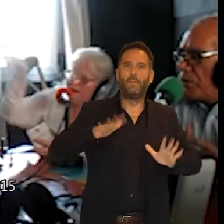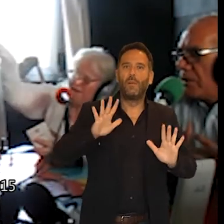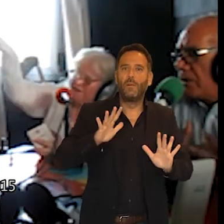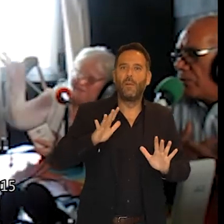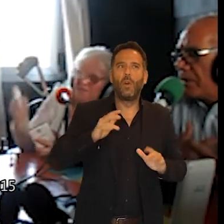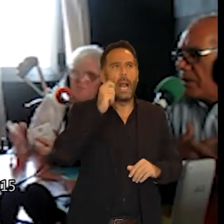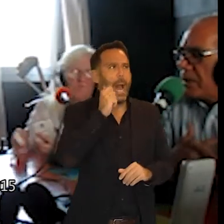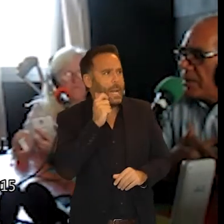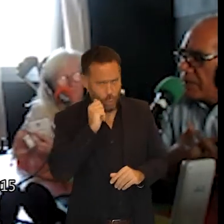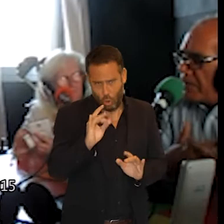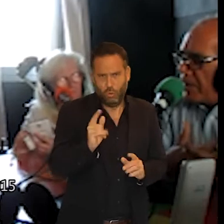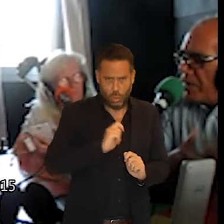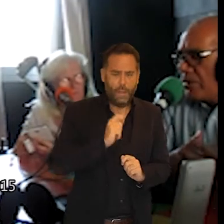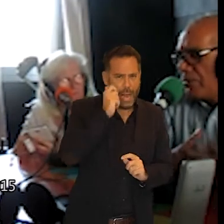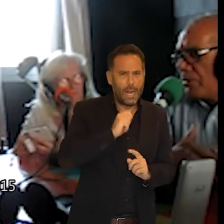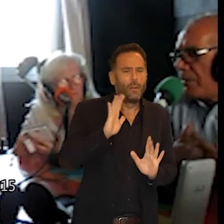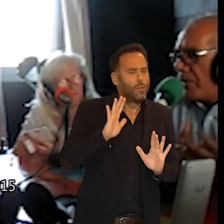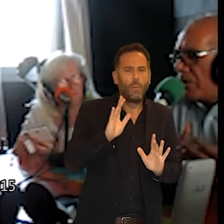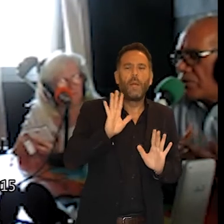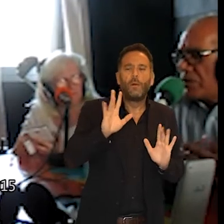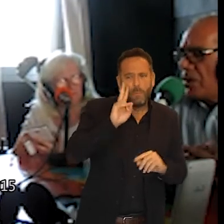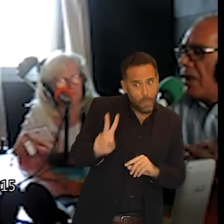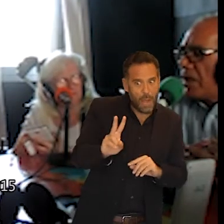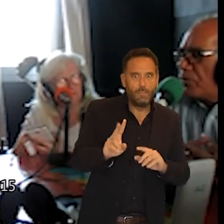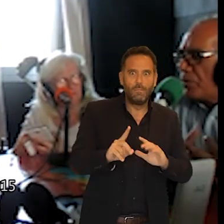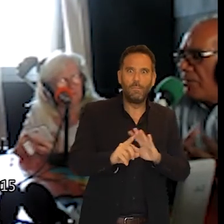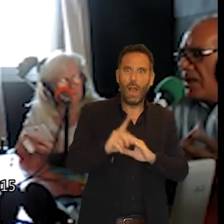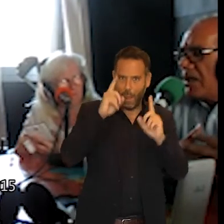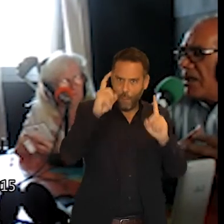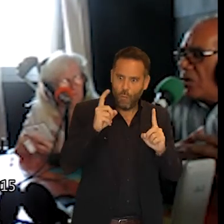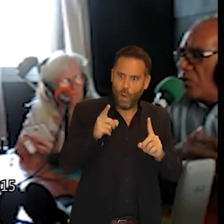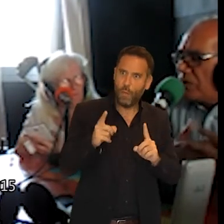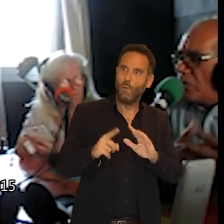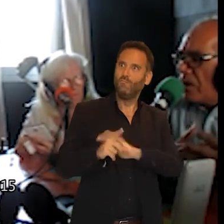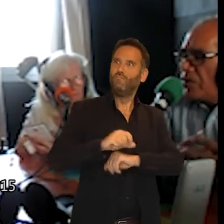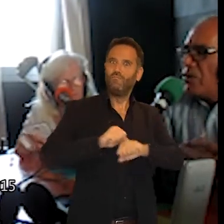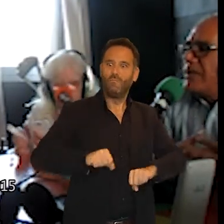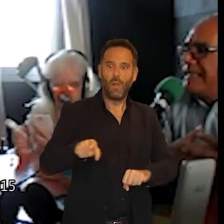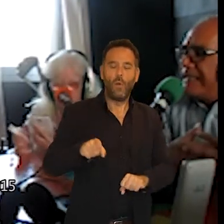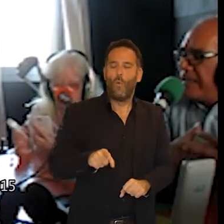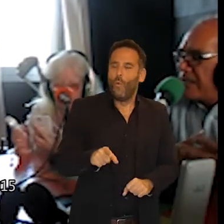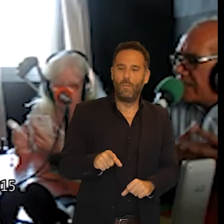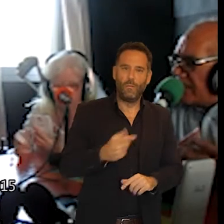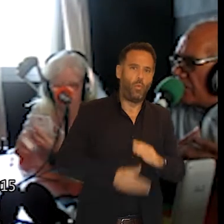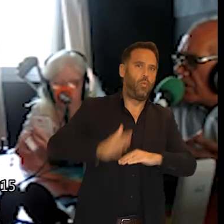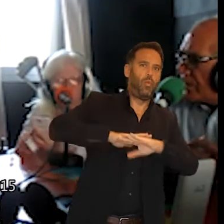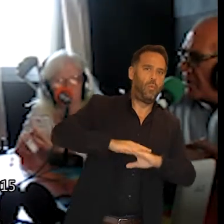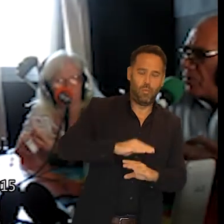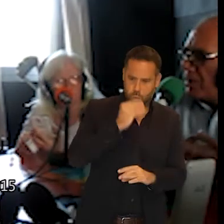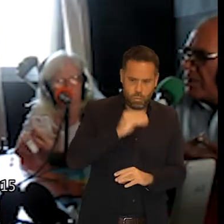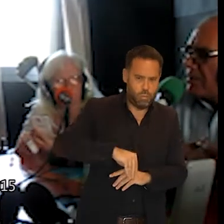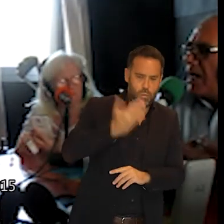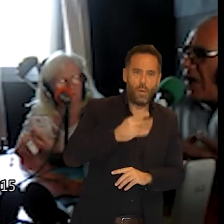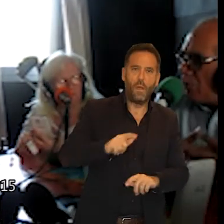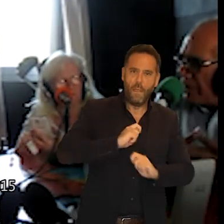con cariño, bueno, con cariño también, pero me quiero decir que el esfuerzo que ellos realizan siempre sí. es más grande que el nuestro. Claro siempre,